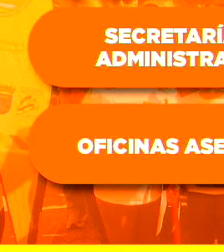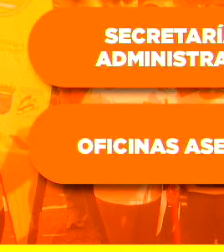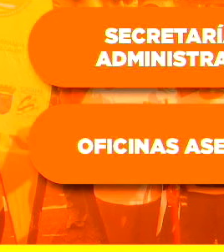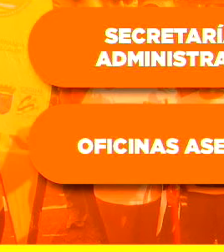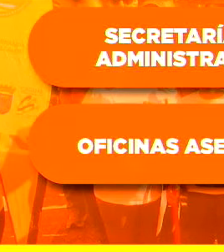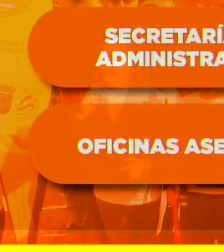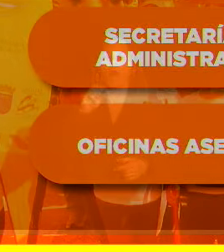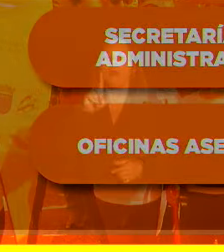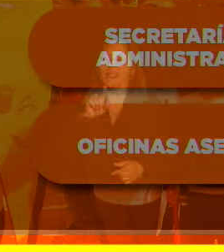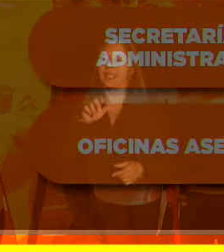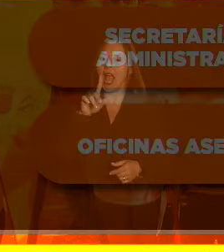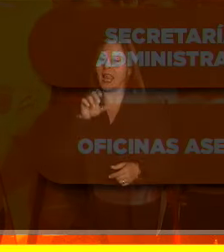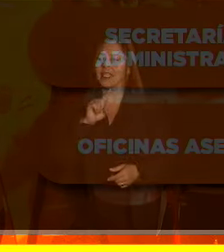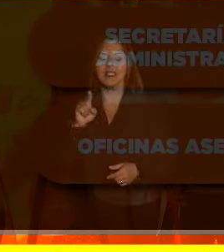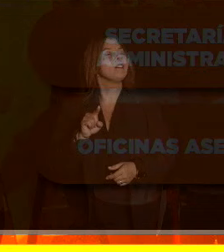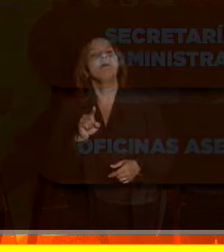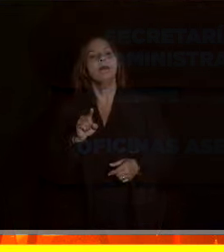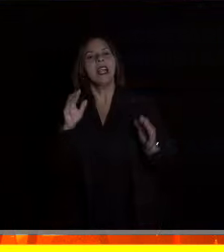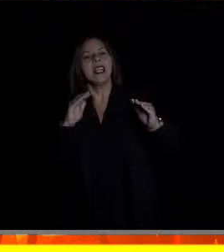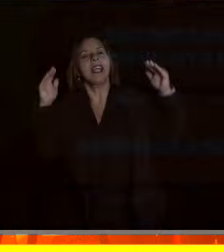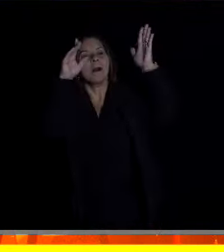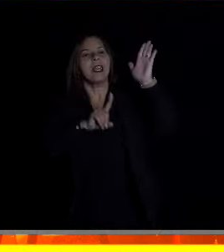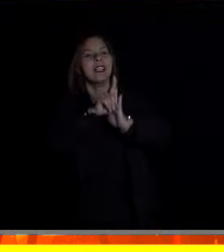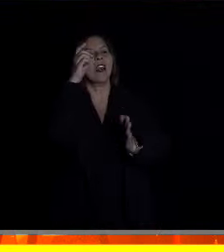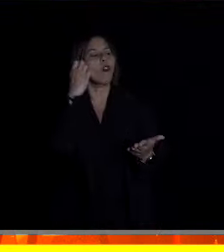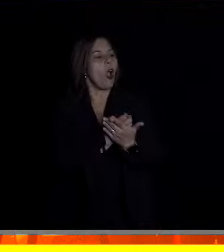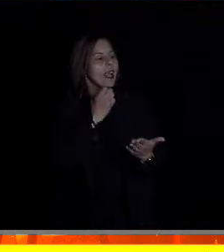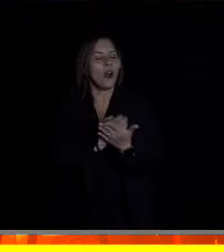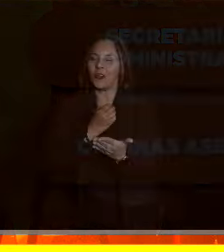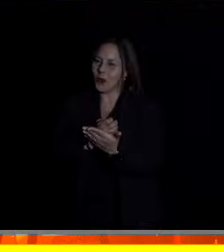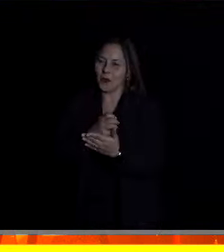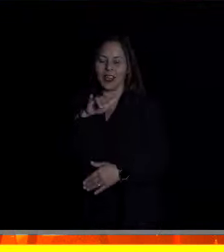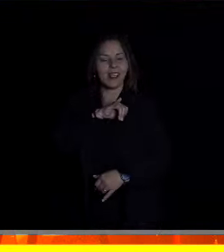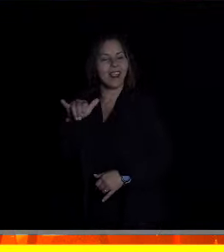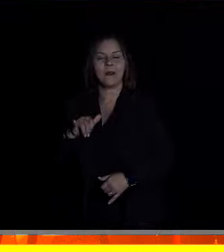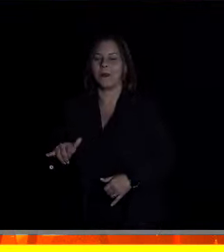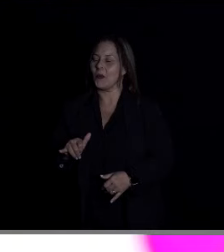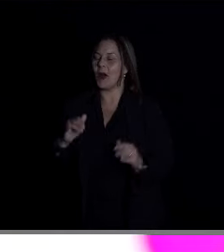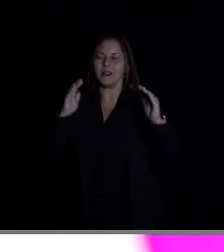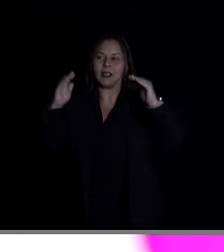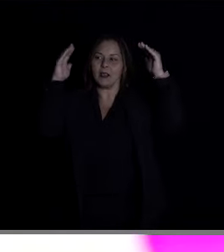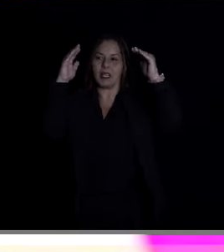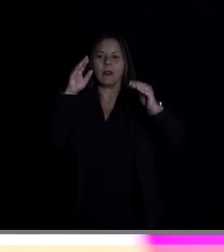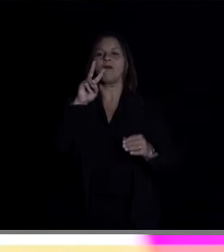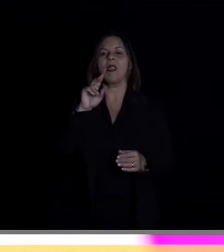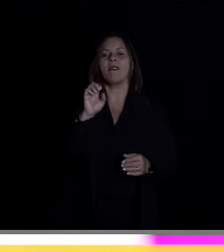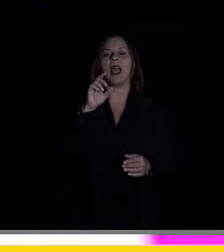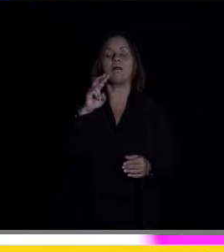González. La Secretaría de Desarrollo Económico, igual con su excelente secretaria Samia Baerga.